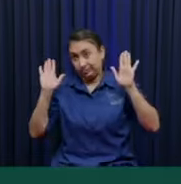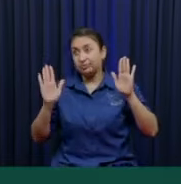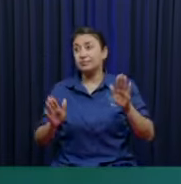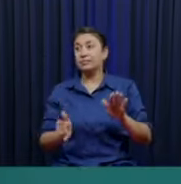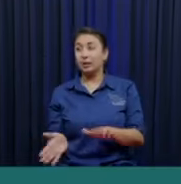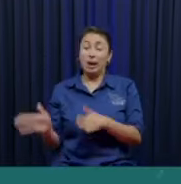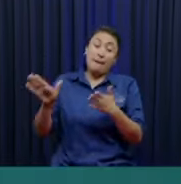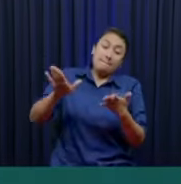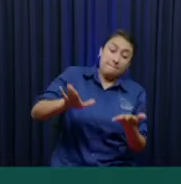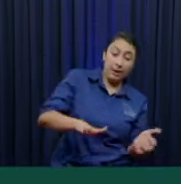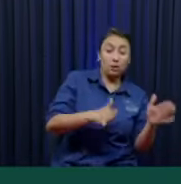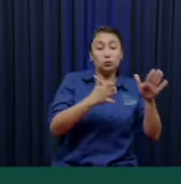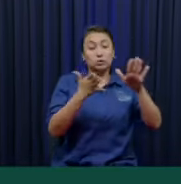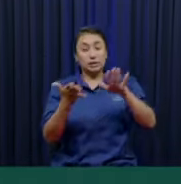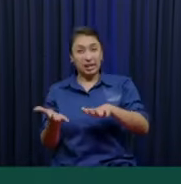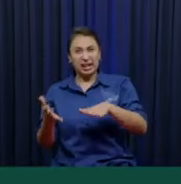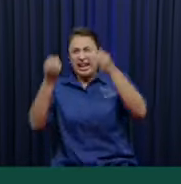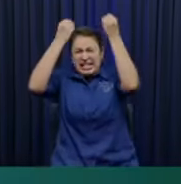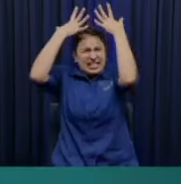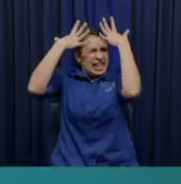bautismo en la gloria.